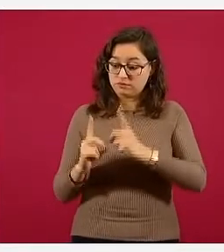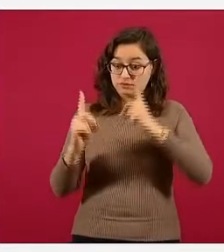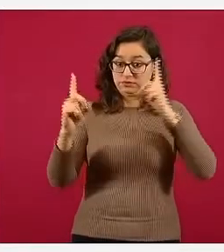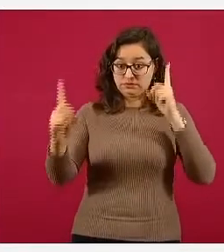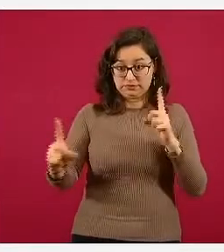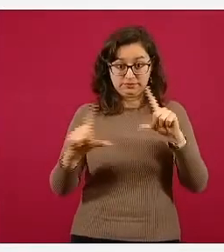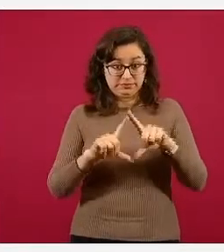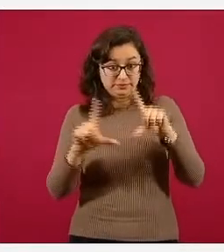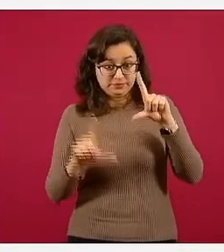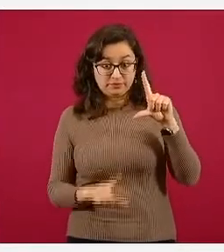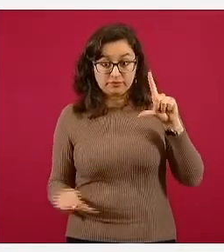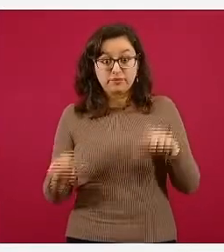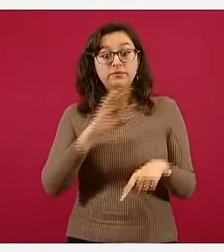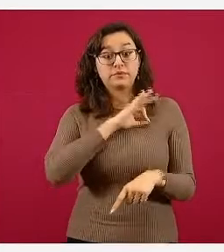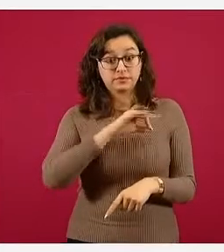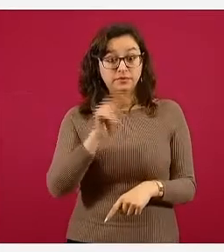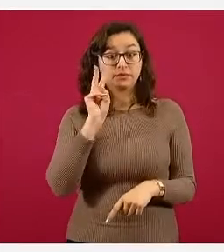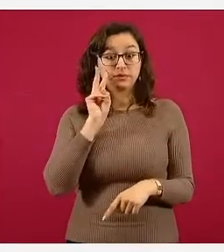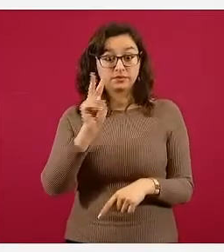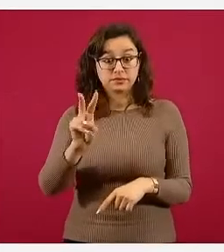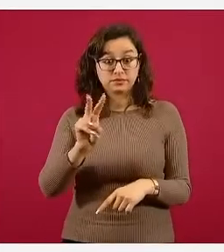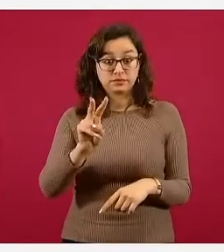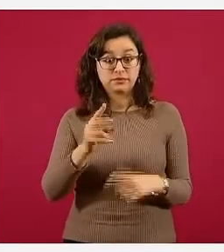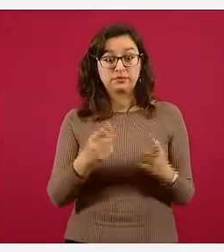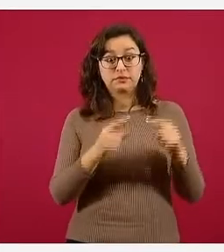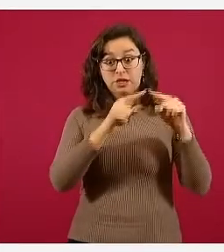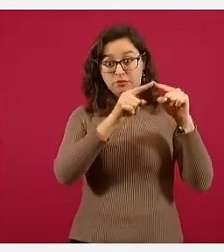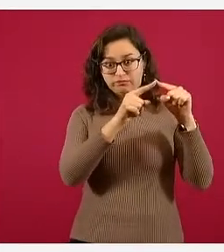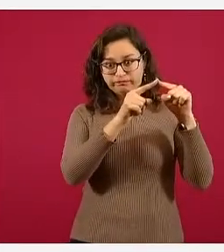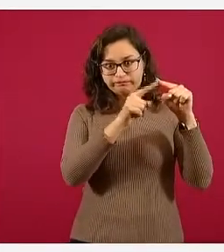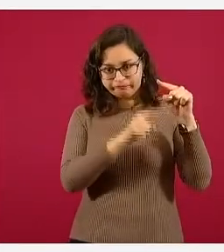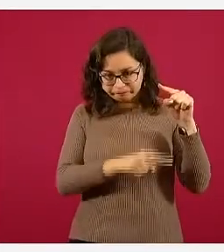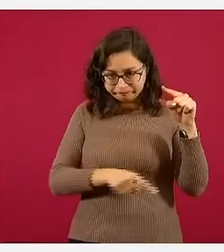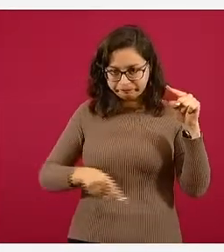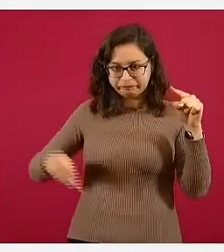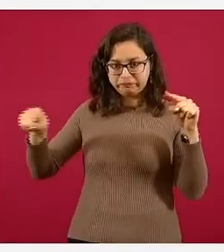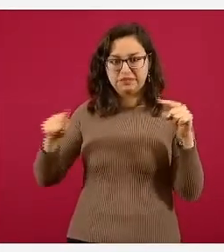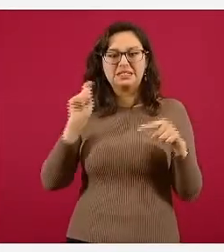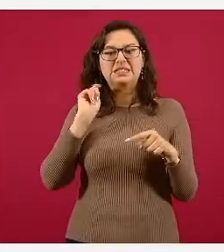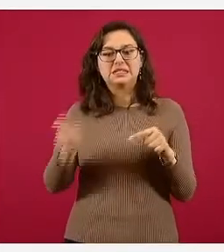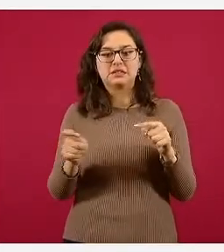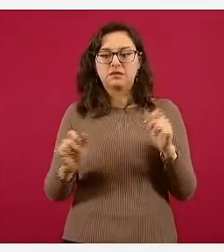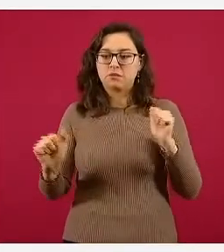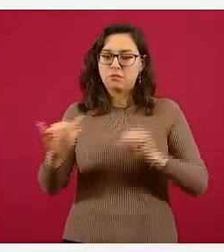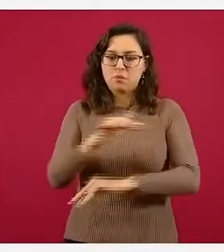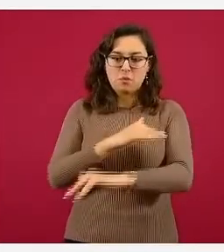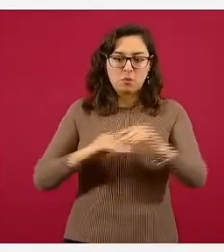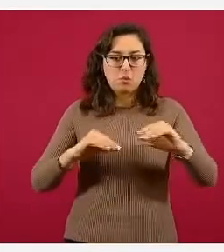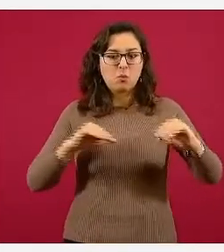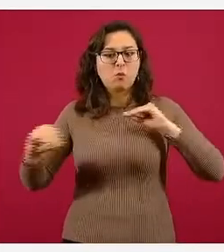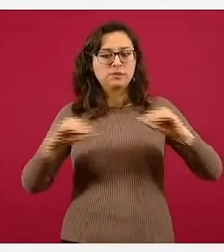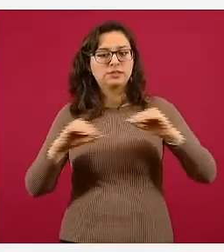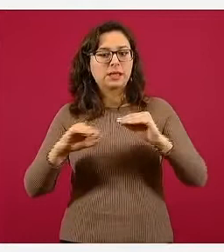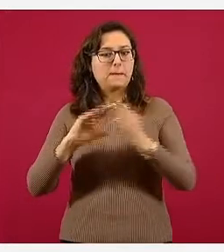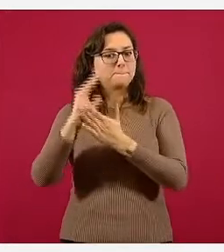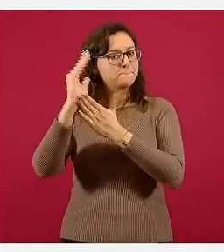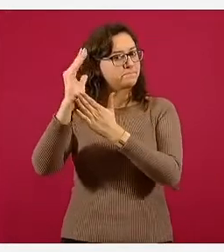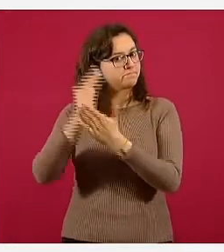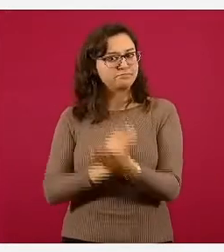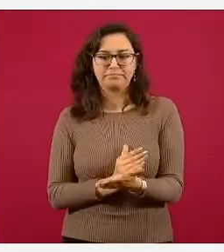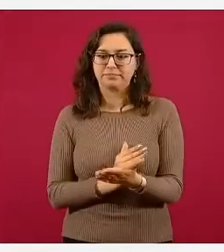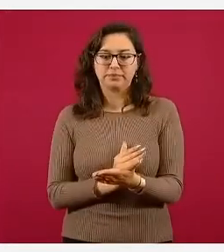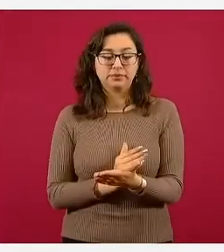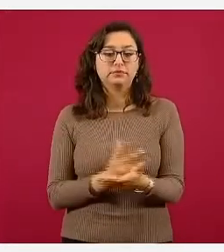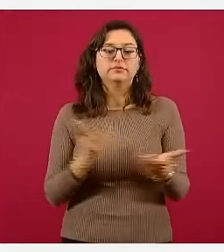que vemos es que hubo una reducción muy importante en la movilidad, sobre todo lo que tiene que ver las visitas a tiendas o lugares de entretenimiento, a las estaciones